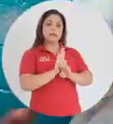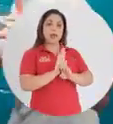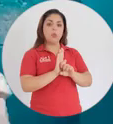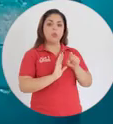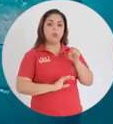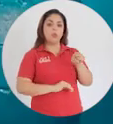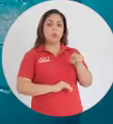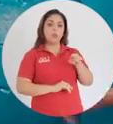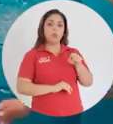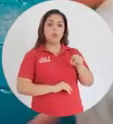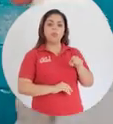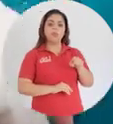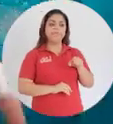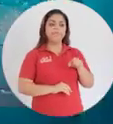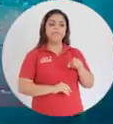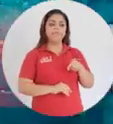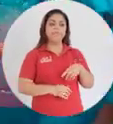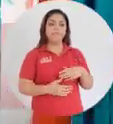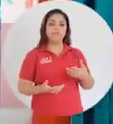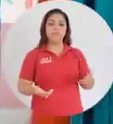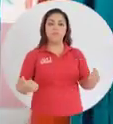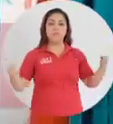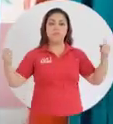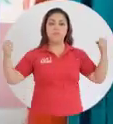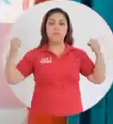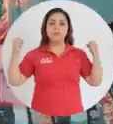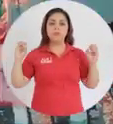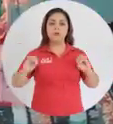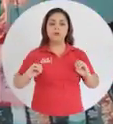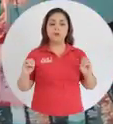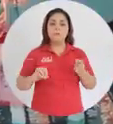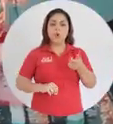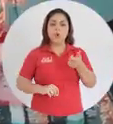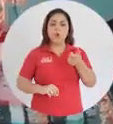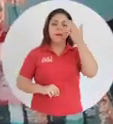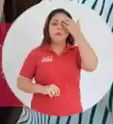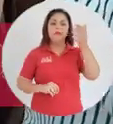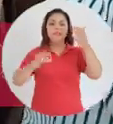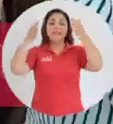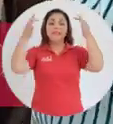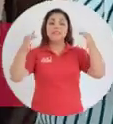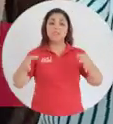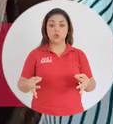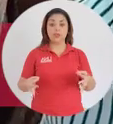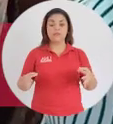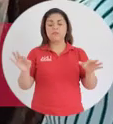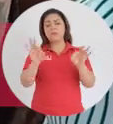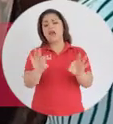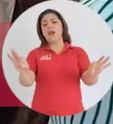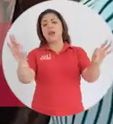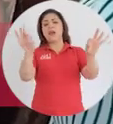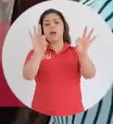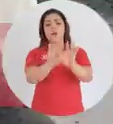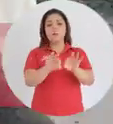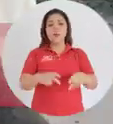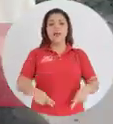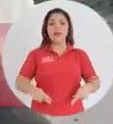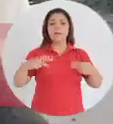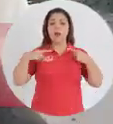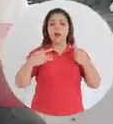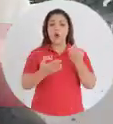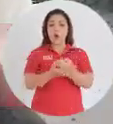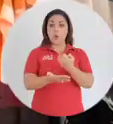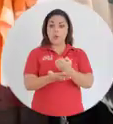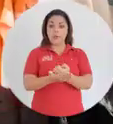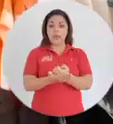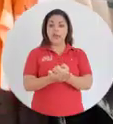tal con poco poder, porque las decisiones que de verdad importan para